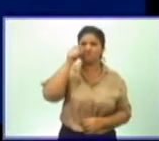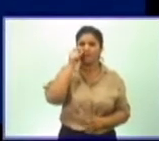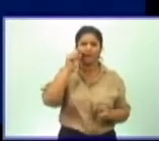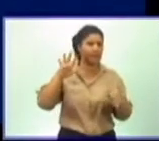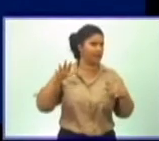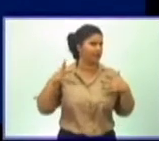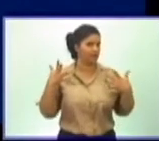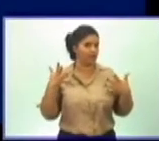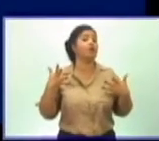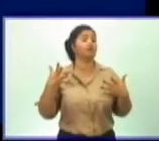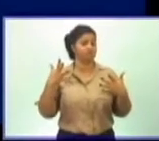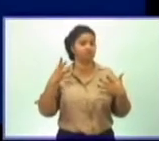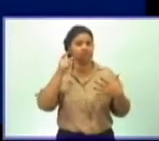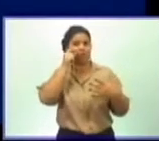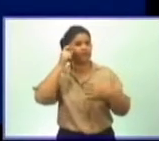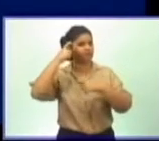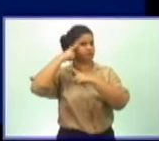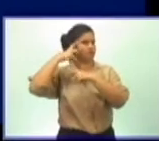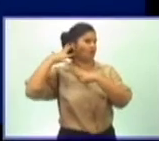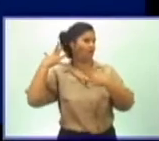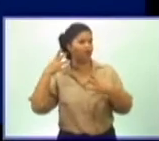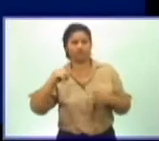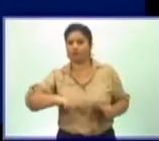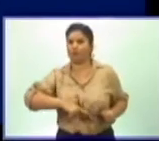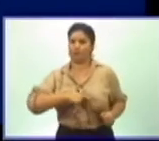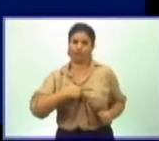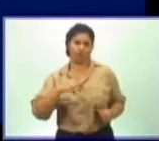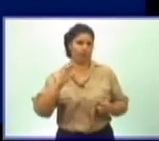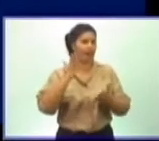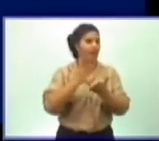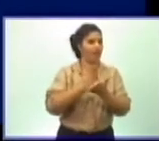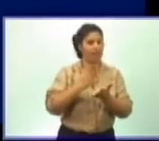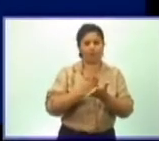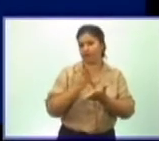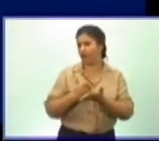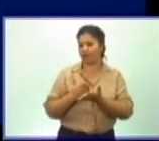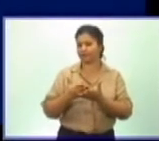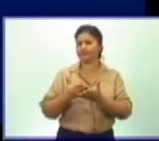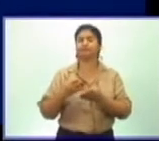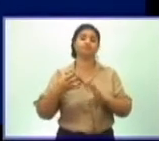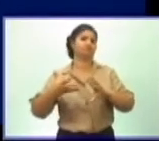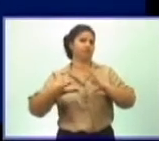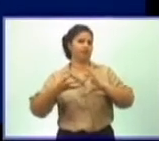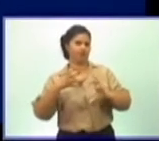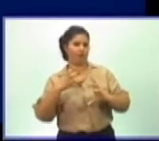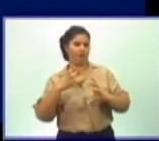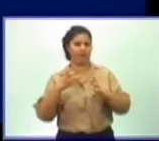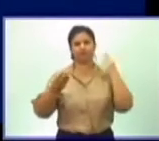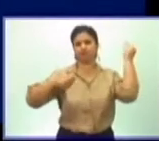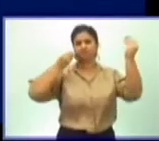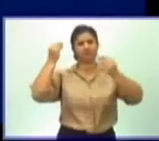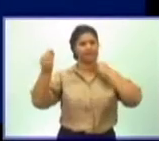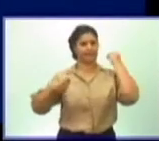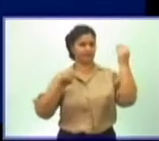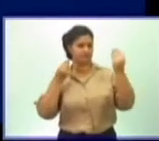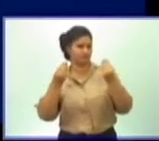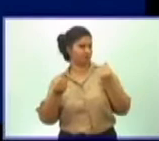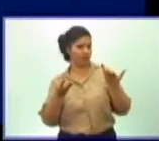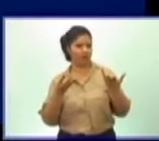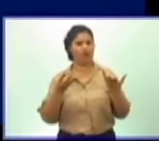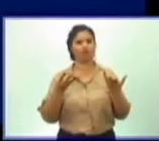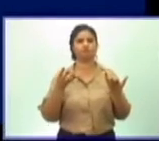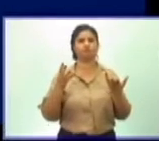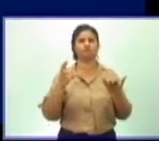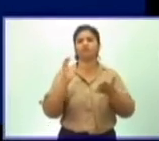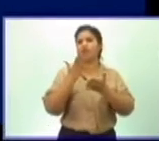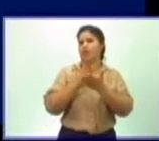y educación, expresada en su vocabulario correcto y en la actitud que asume. Sus modales son